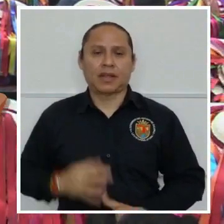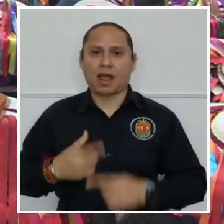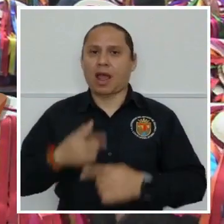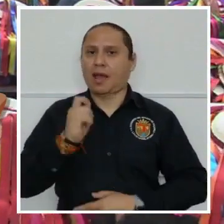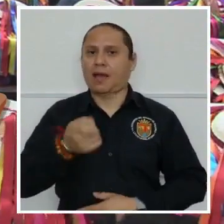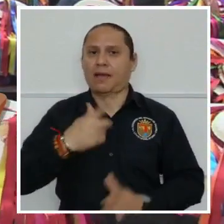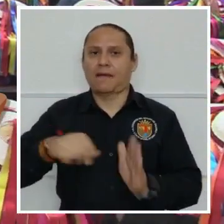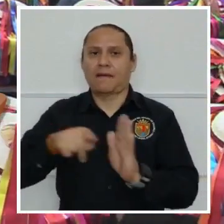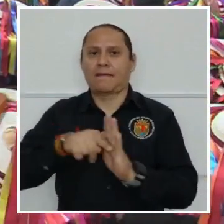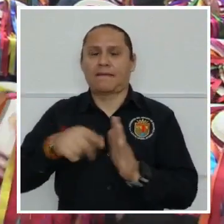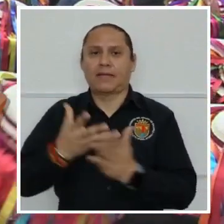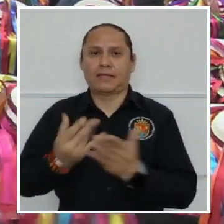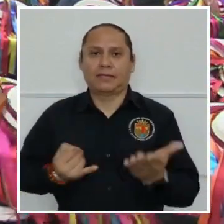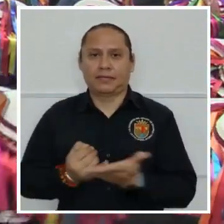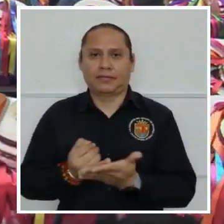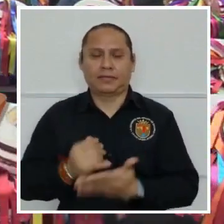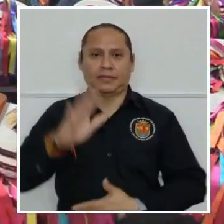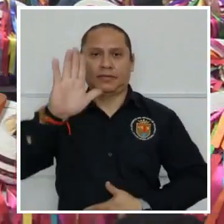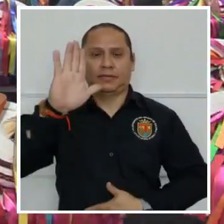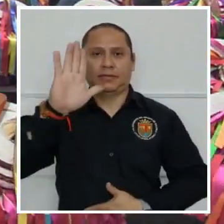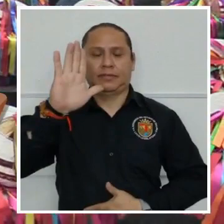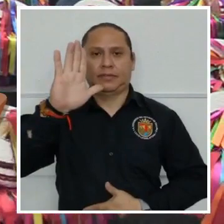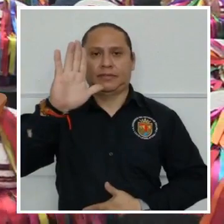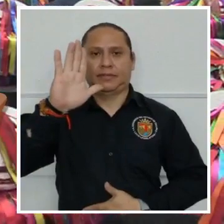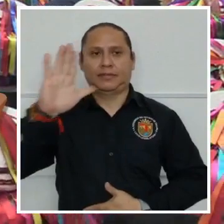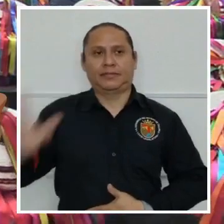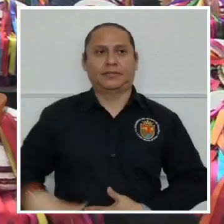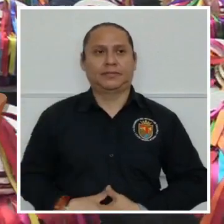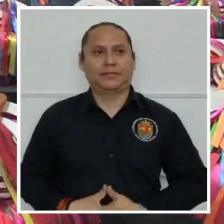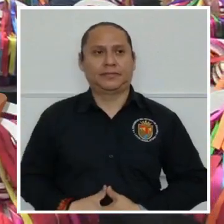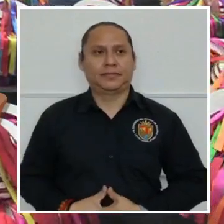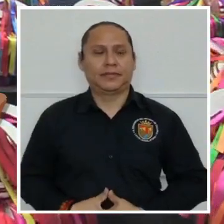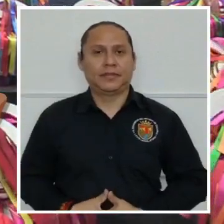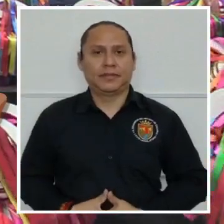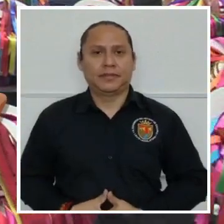Los que estén por la negativa, sírvanse a manifestarlo levantando la mano.